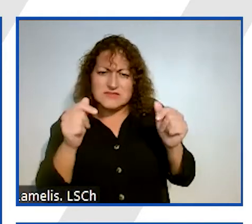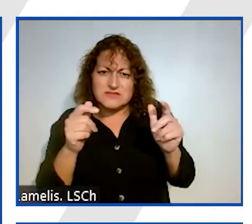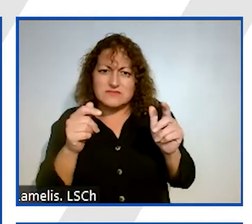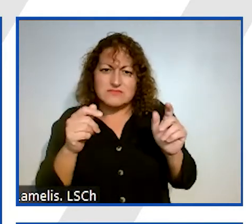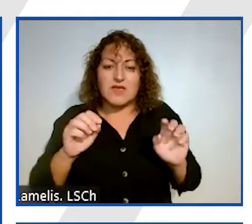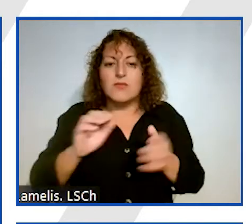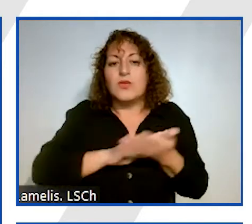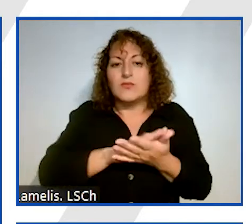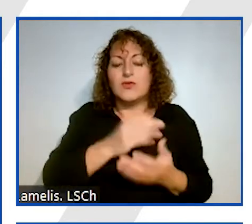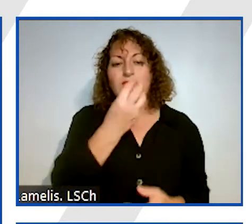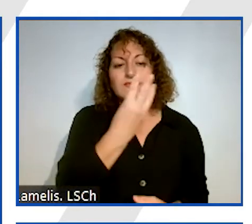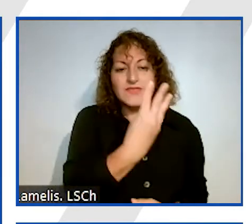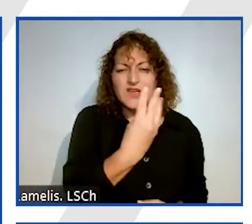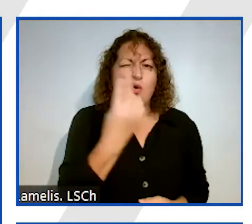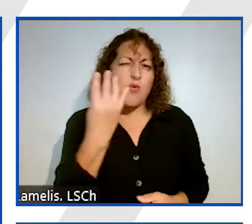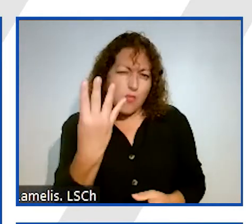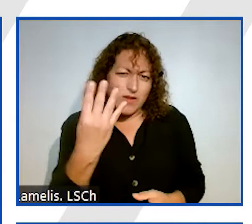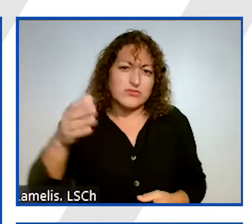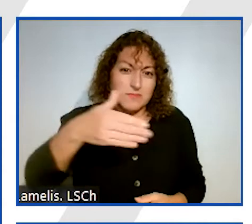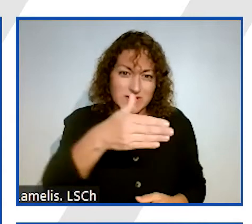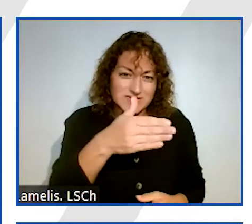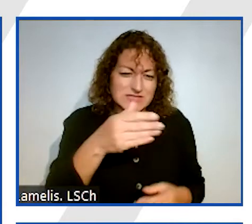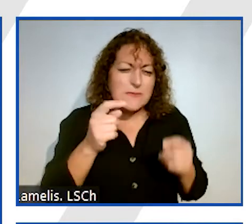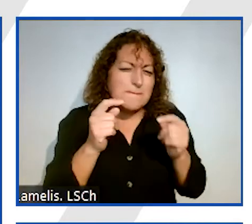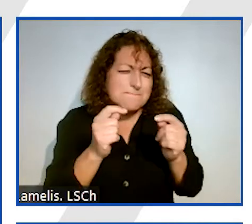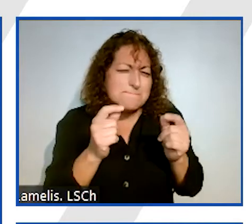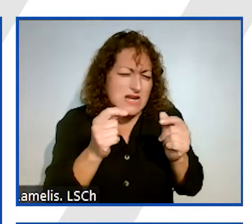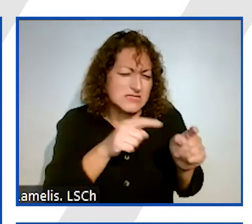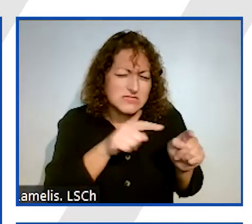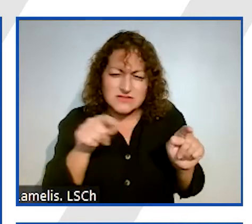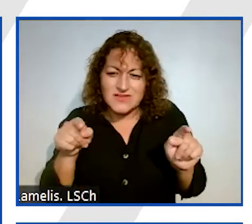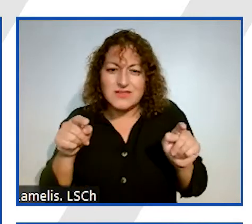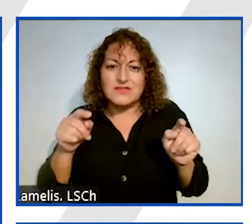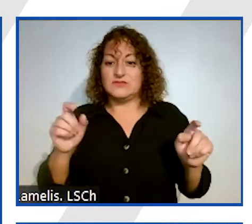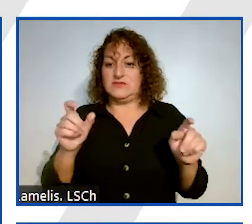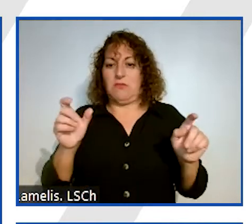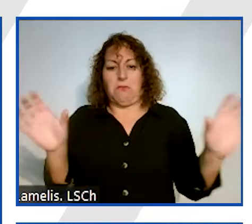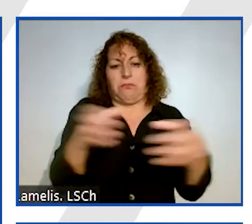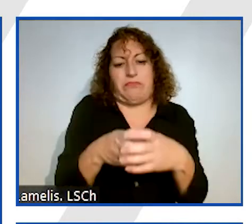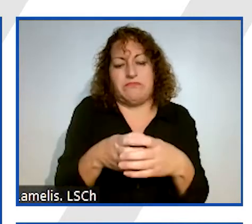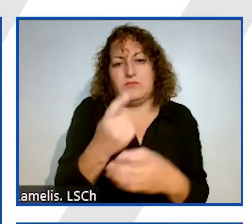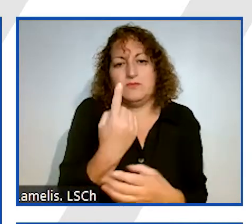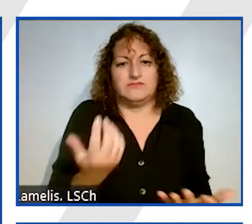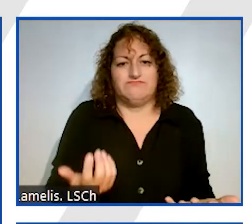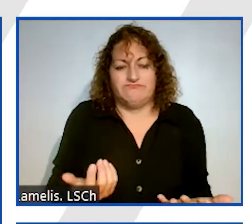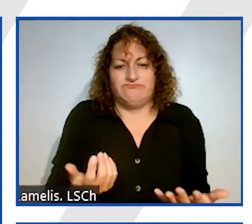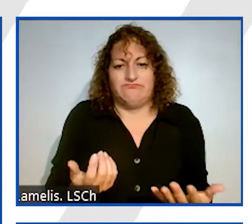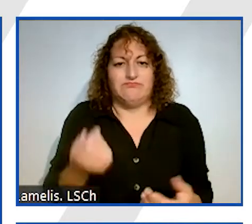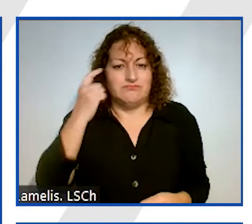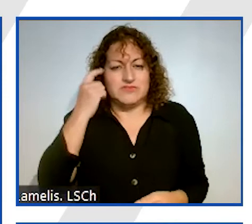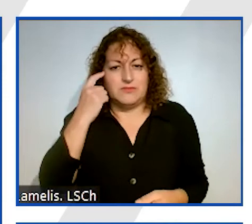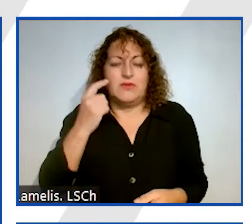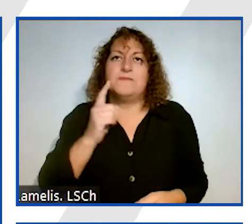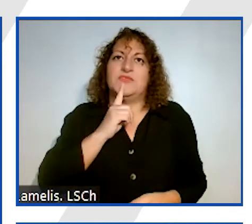4 animales que son muy parecidos, el desconocimiento nos hace simplemente que los agrupemos en un solo saco y decimos, no, este es un